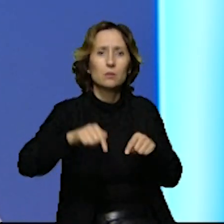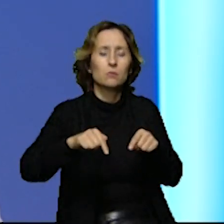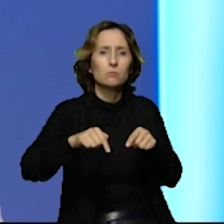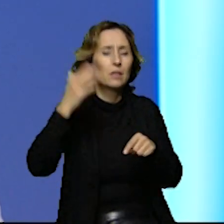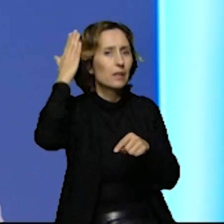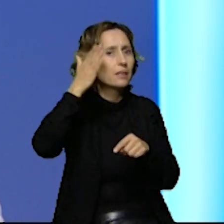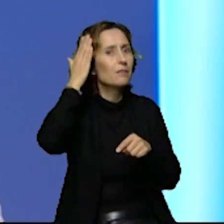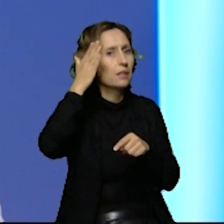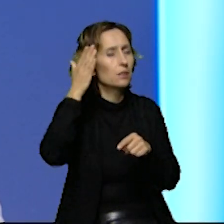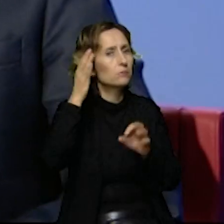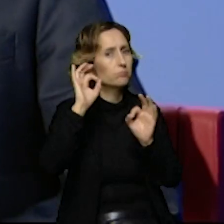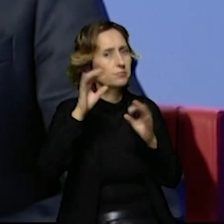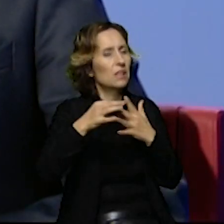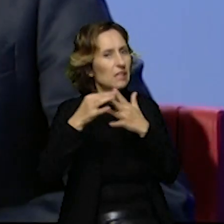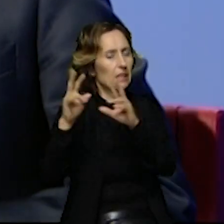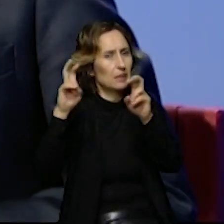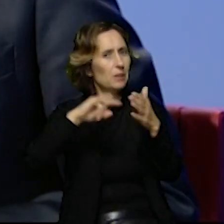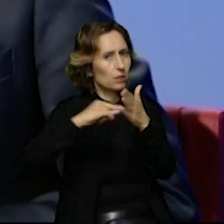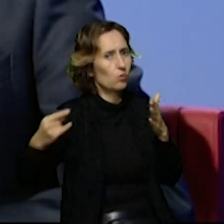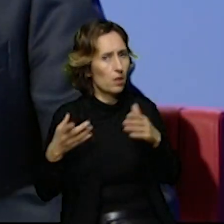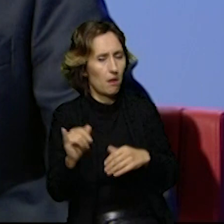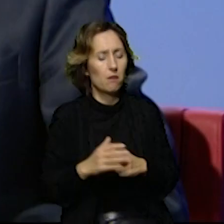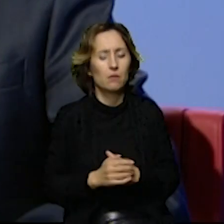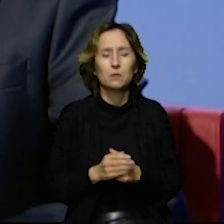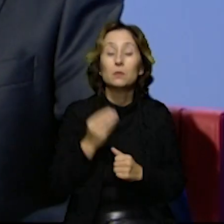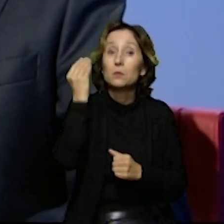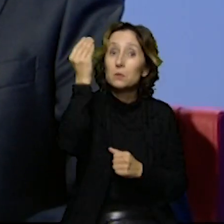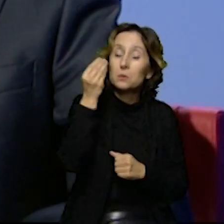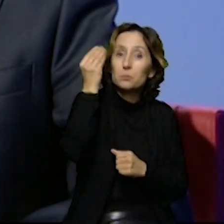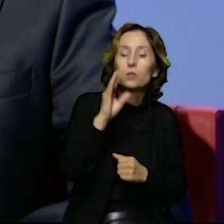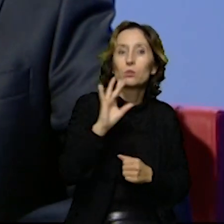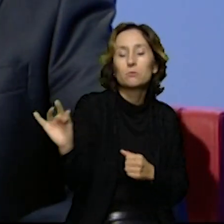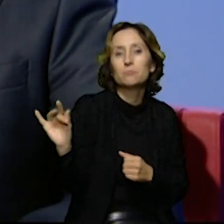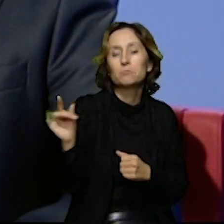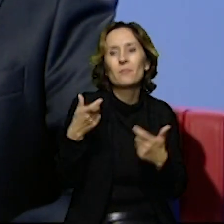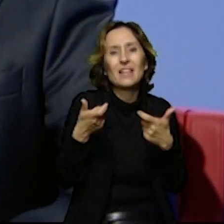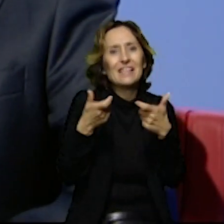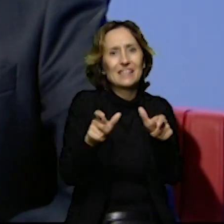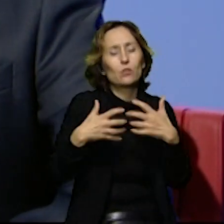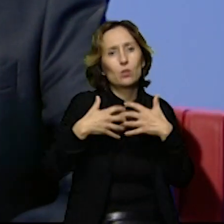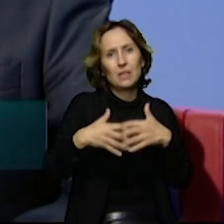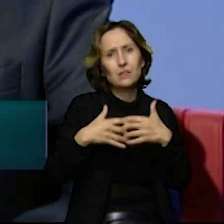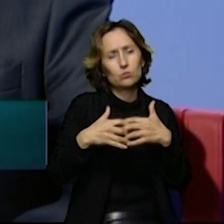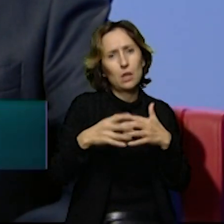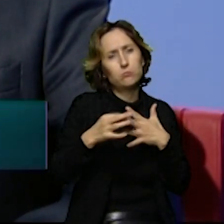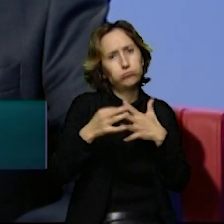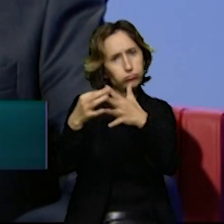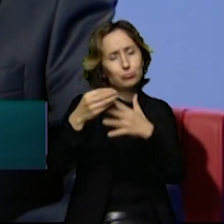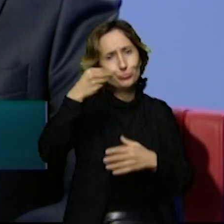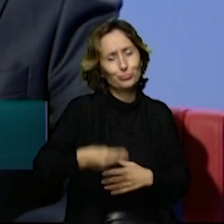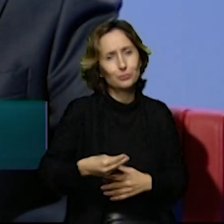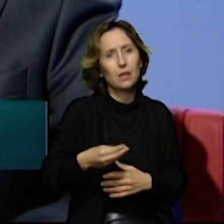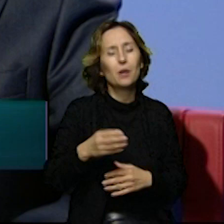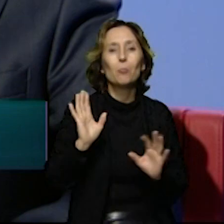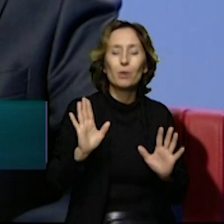para rato? Yo creo que sí, que tenemos un sector industrial puntero, pero tenemos